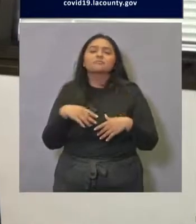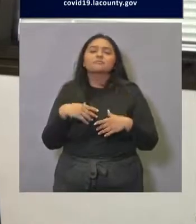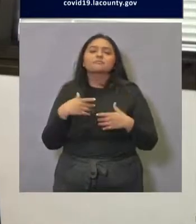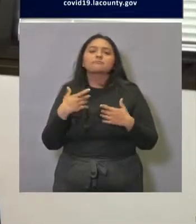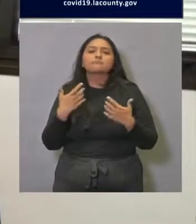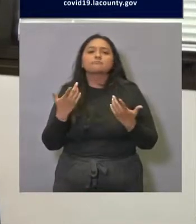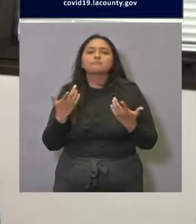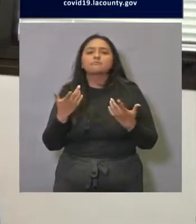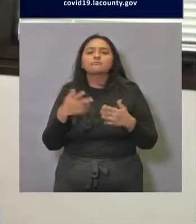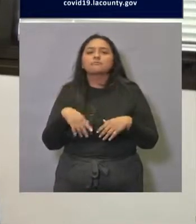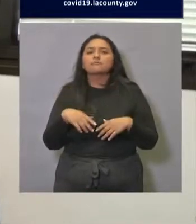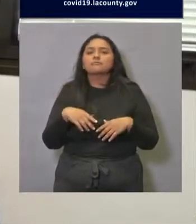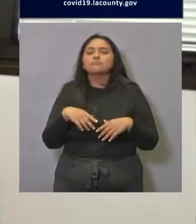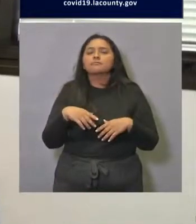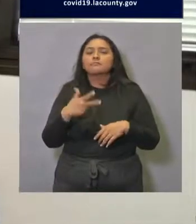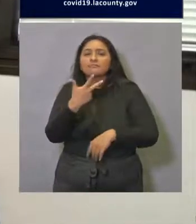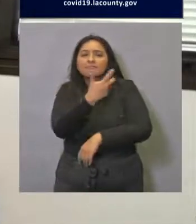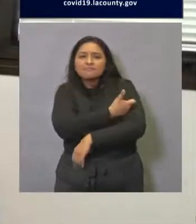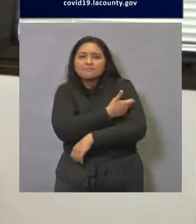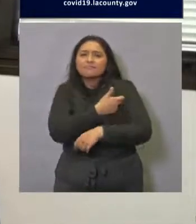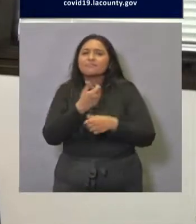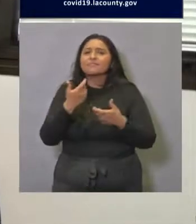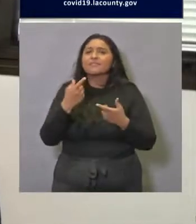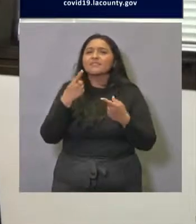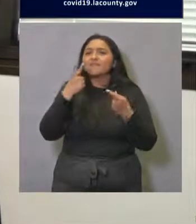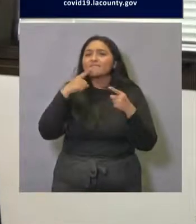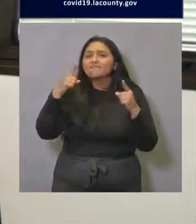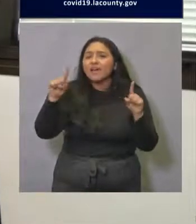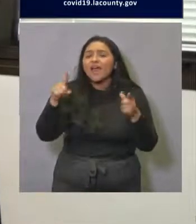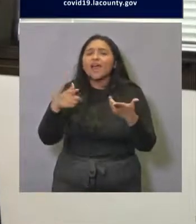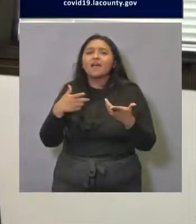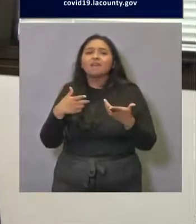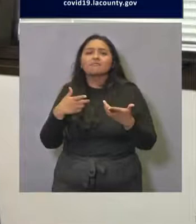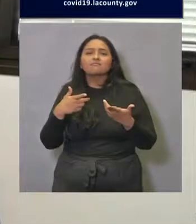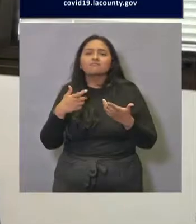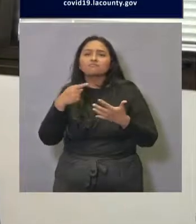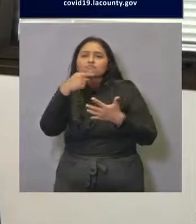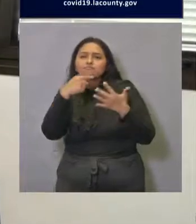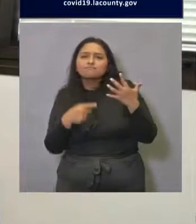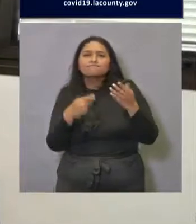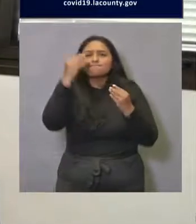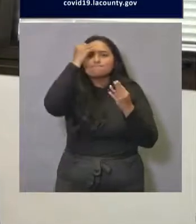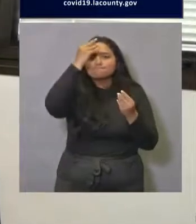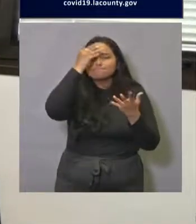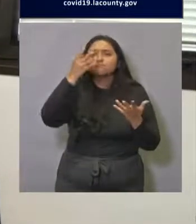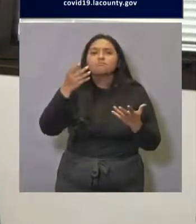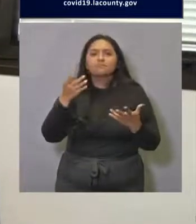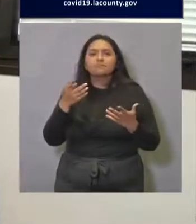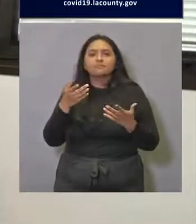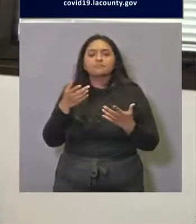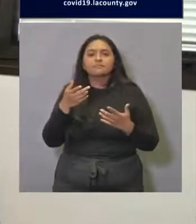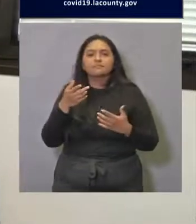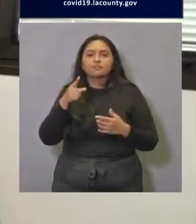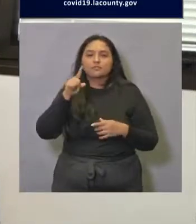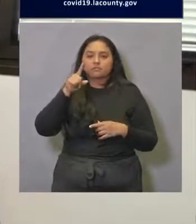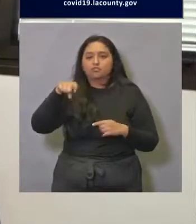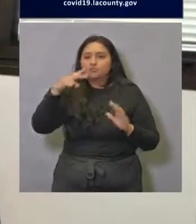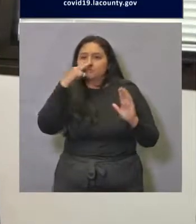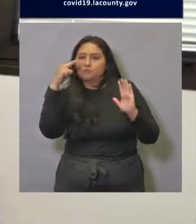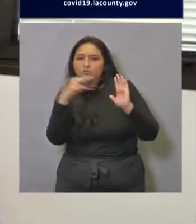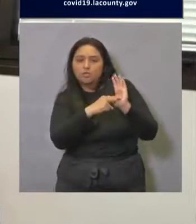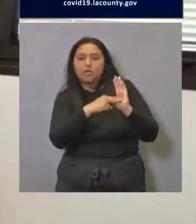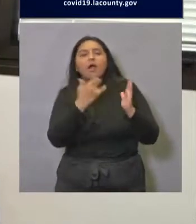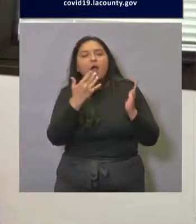y qué tan eficaz son las vacunas que están actualmente disponibles para protegernos contra